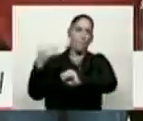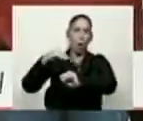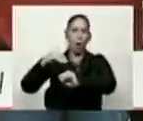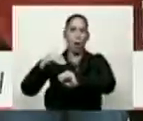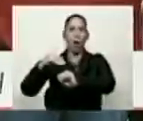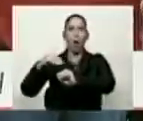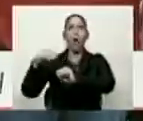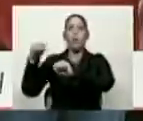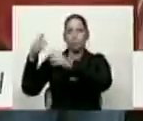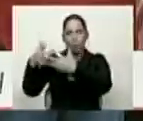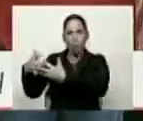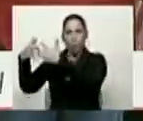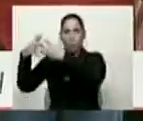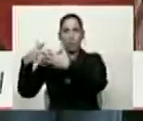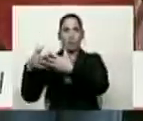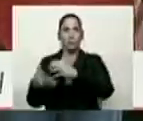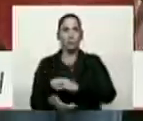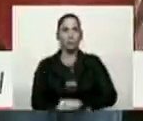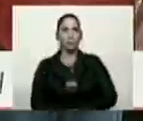imperialismo norteamericano.